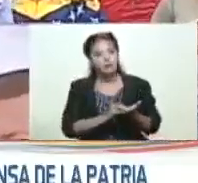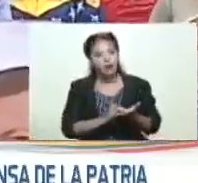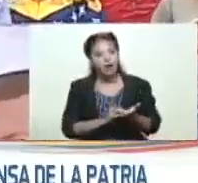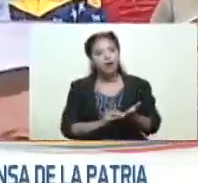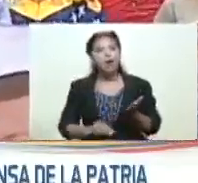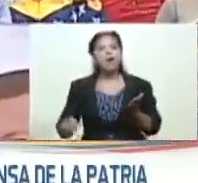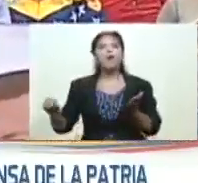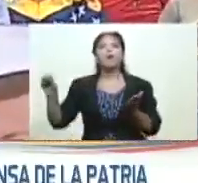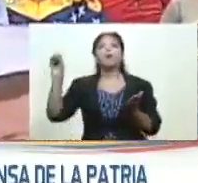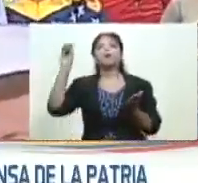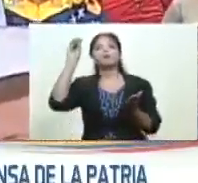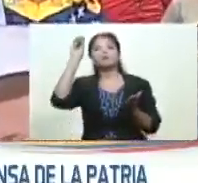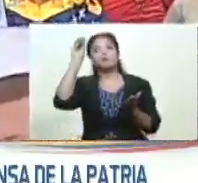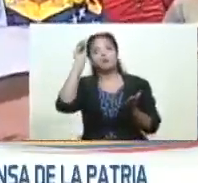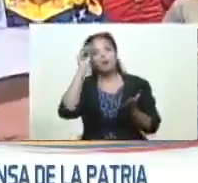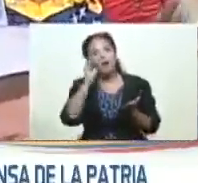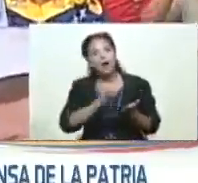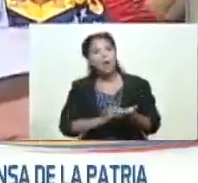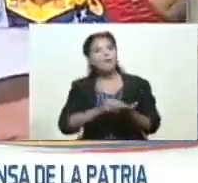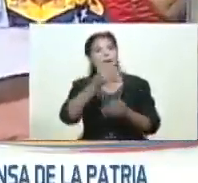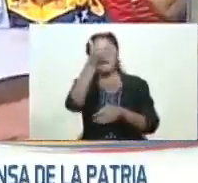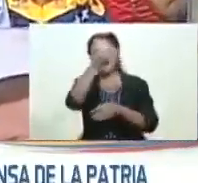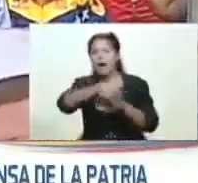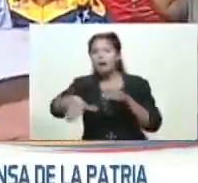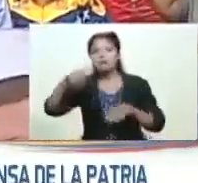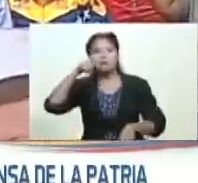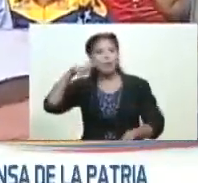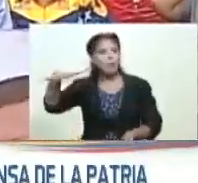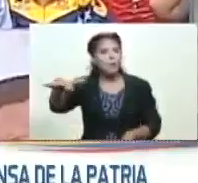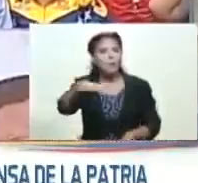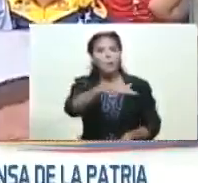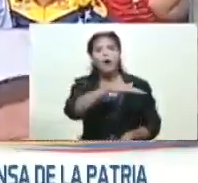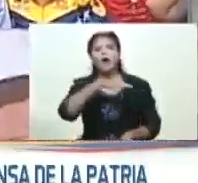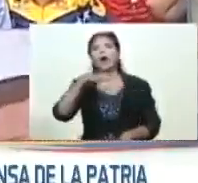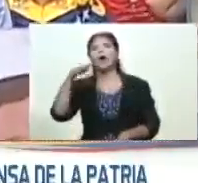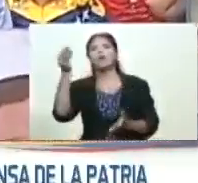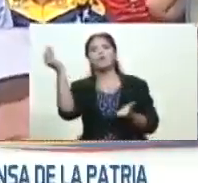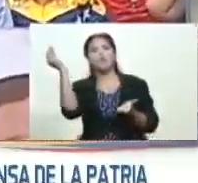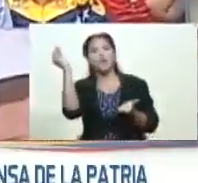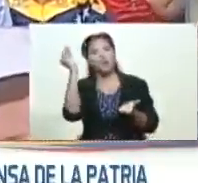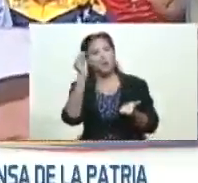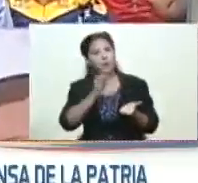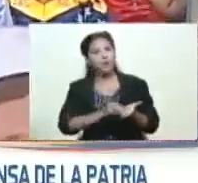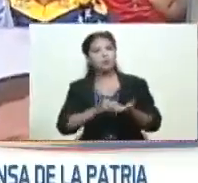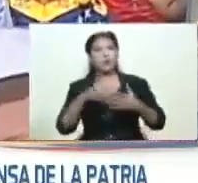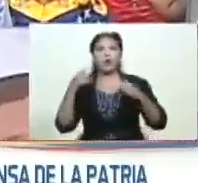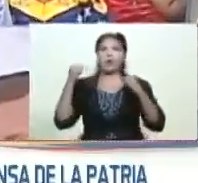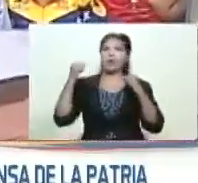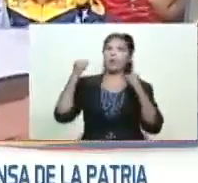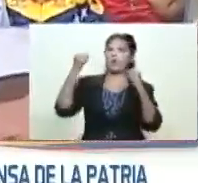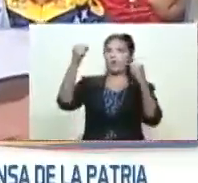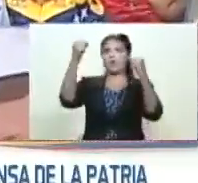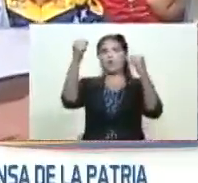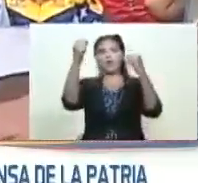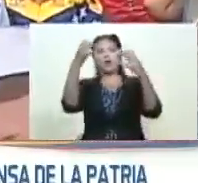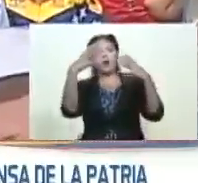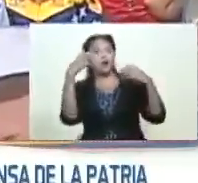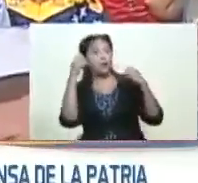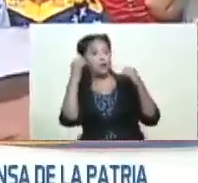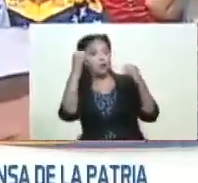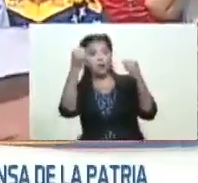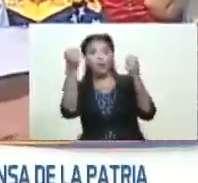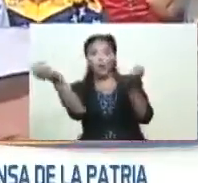Otra vez el pueblo, otra vez la calle, otra vez la heroicidad, otra vez la